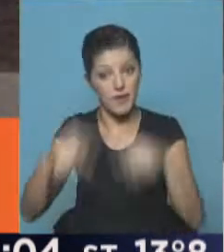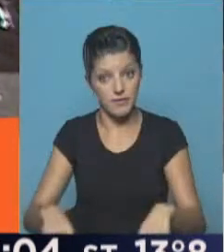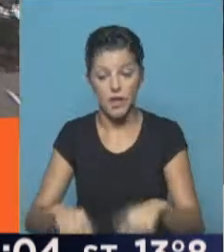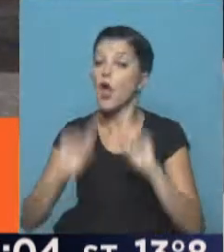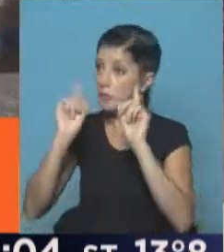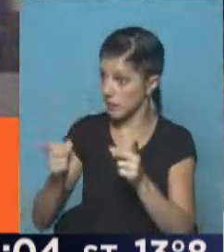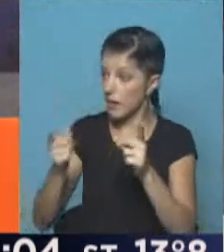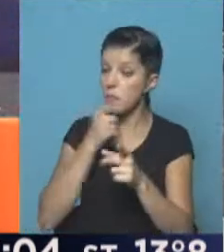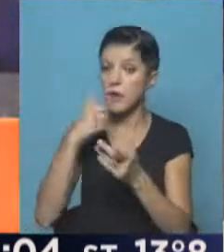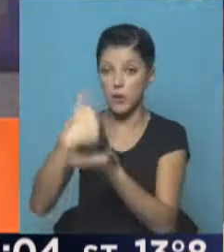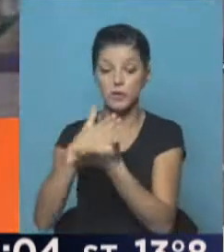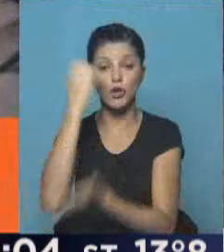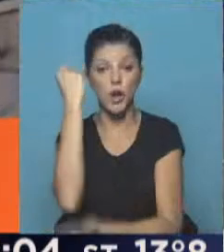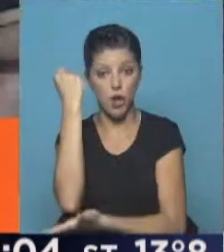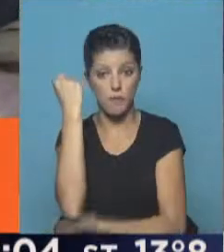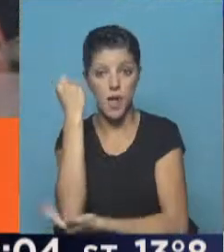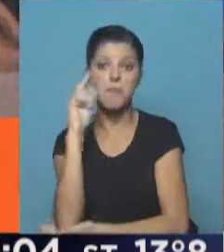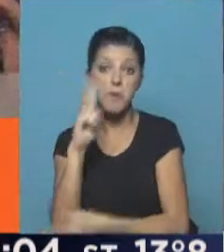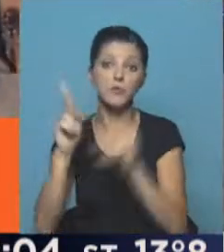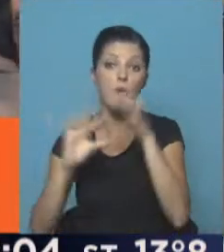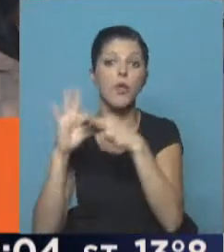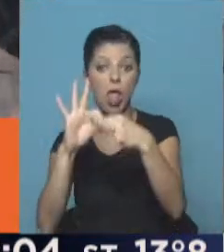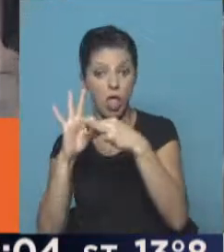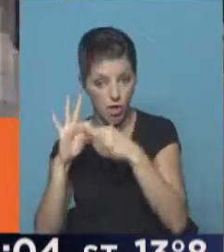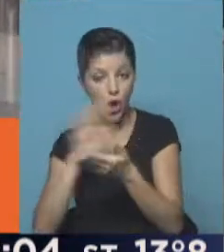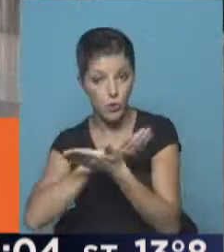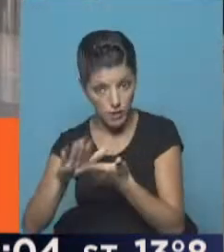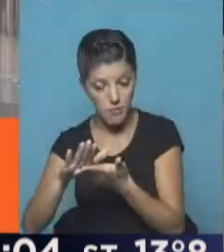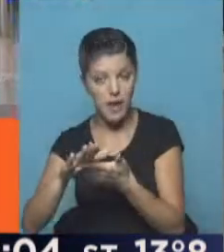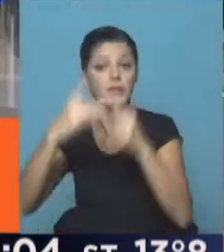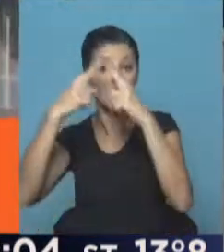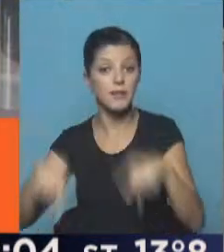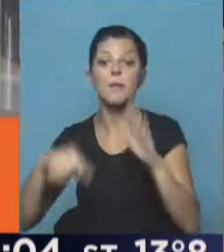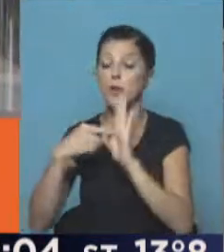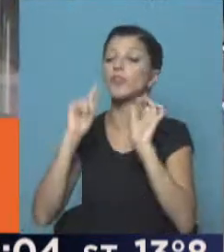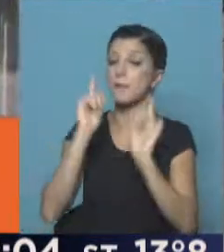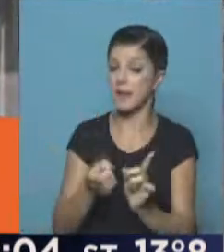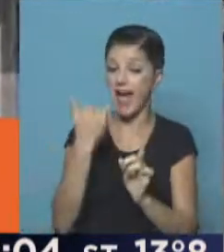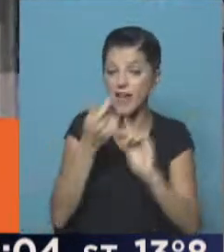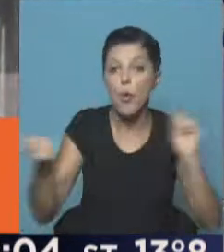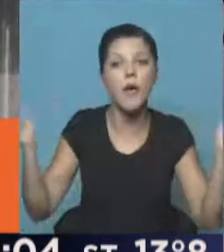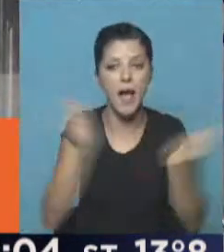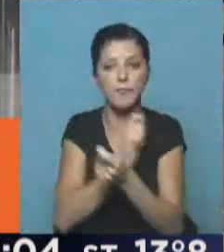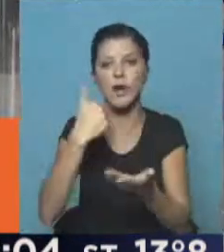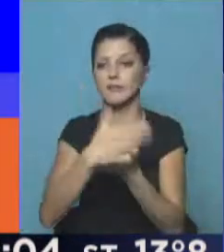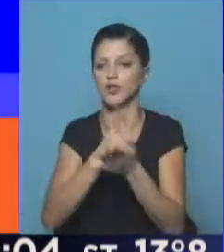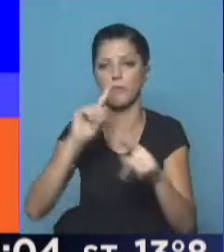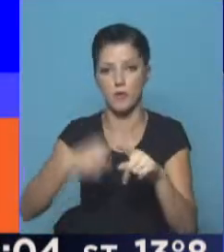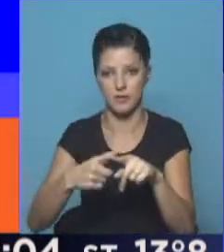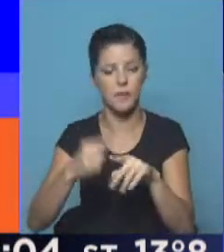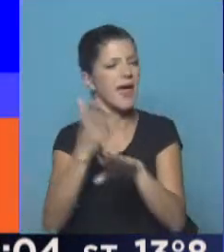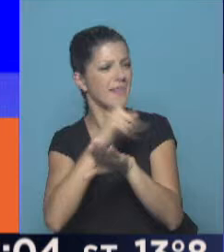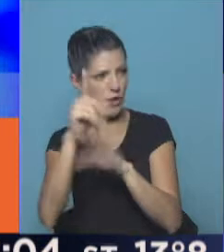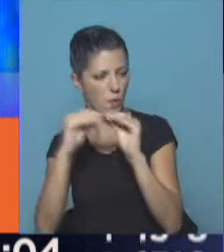económico encontramos articulaciones novedosas y diferentes, también es momento de una transformación del mundo político. Antes de que pregunte